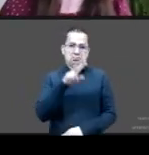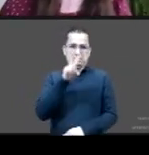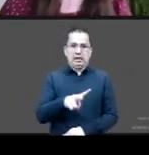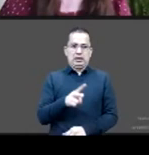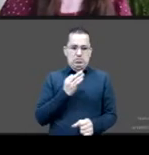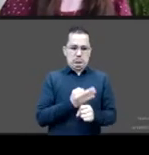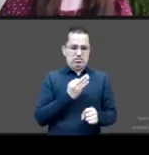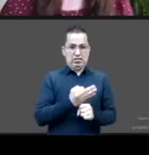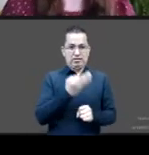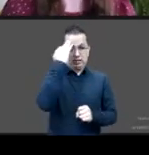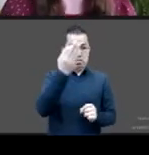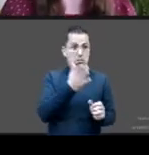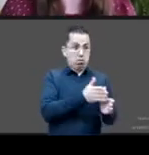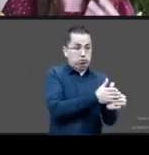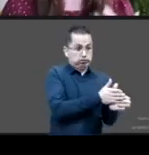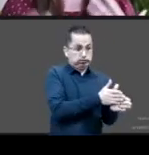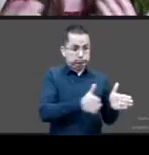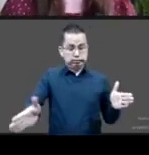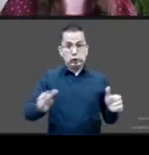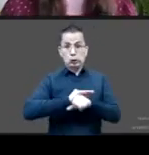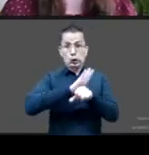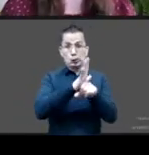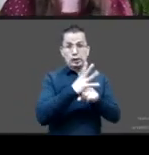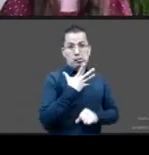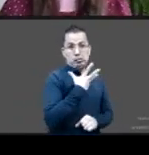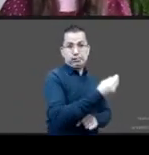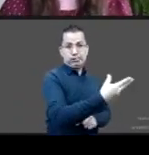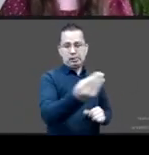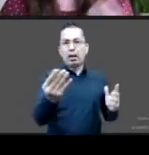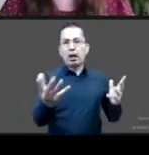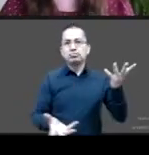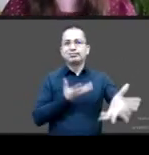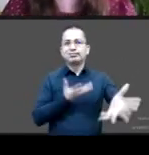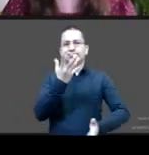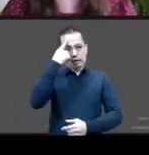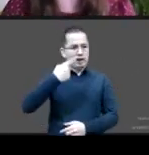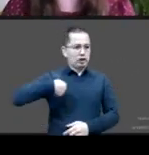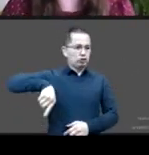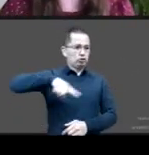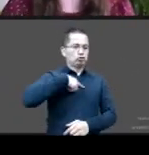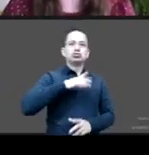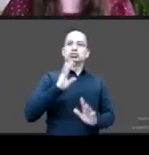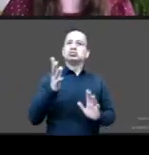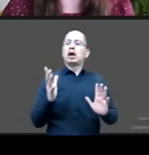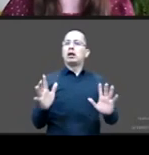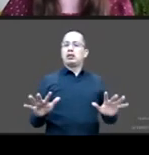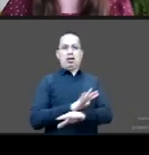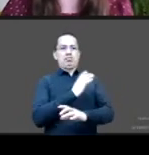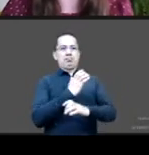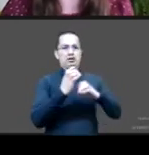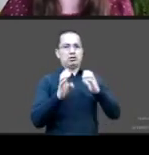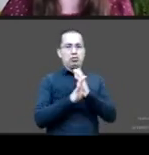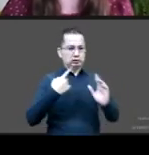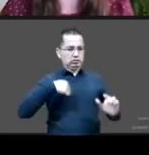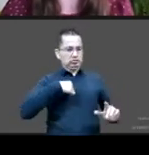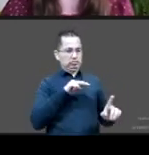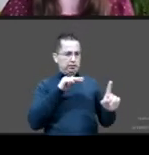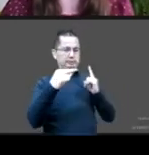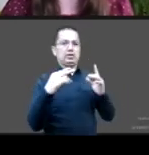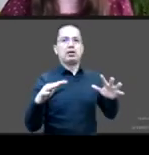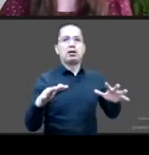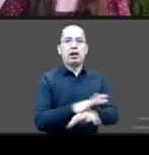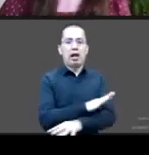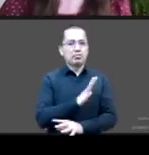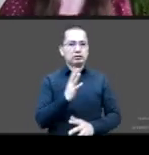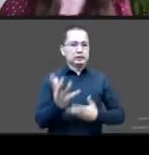ver la manera de entender inclusive de hacer las cosas pues también han surgido iniciativas y propuestas de parte de los